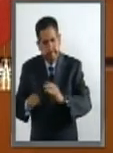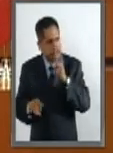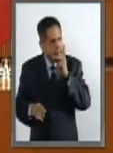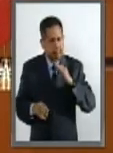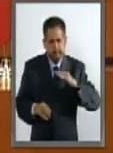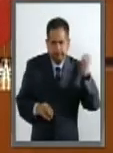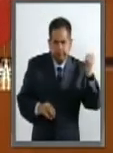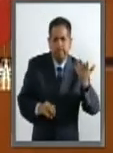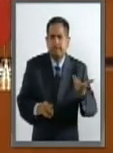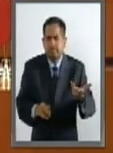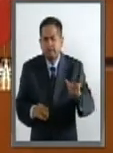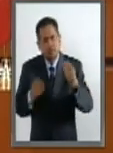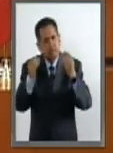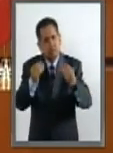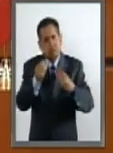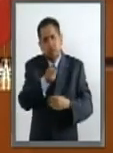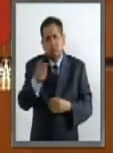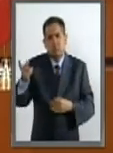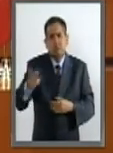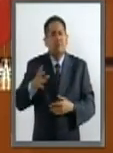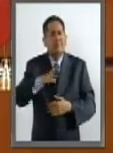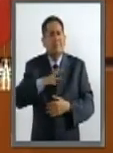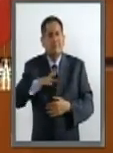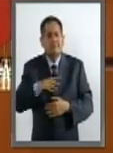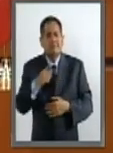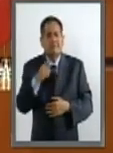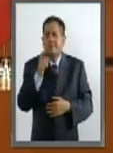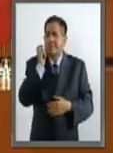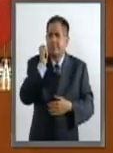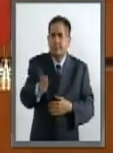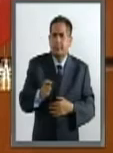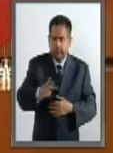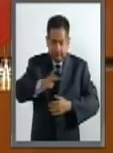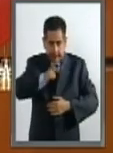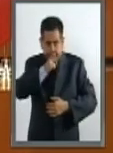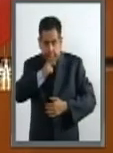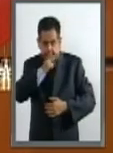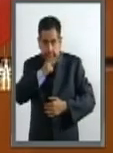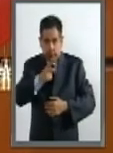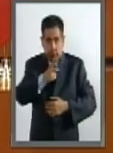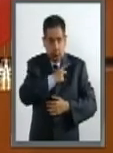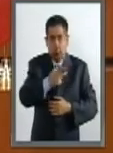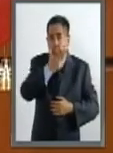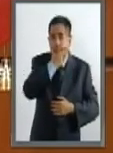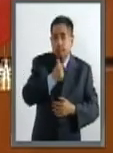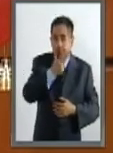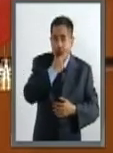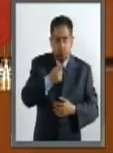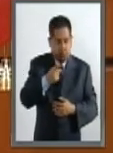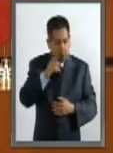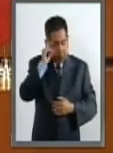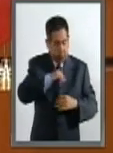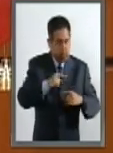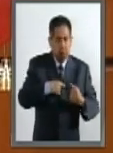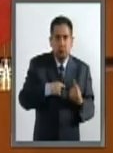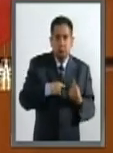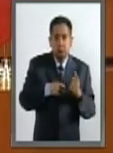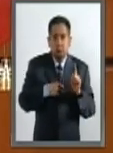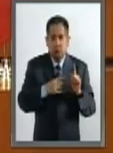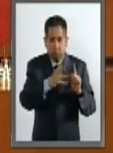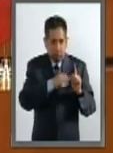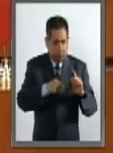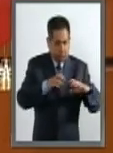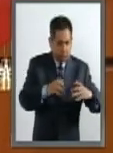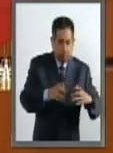hijos. Incluso muchas donde solamente están los padres, hombres, como jefes de familia y son